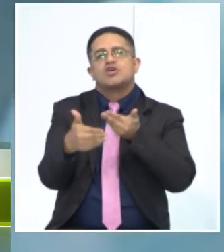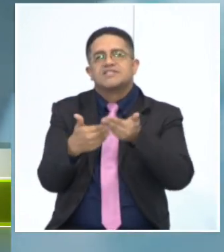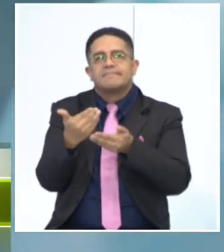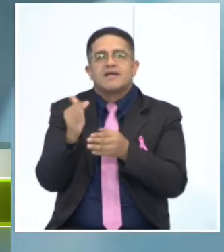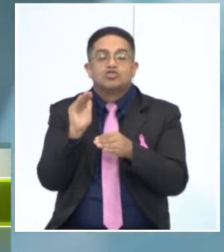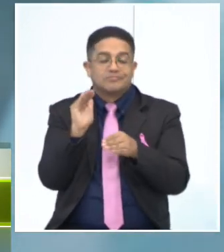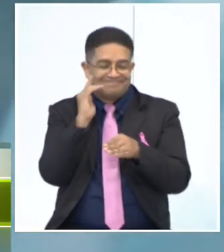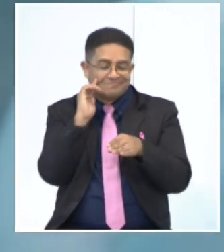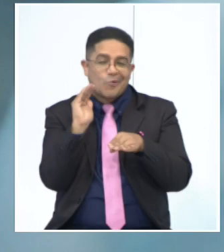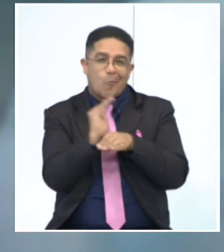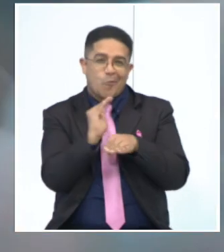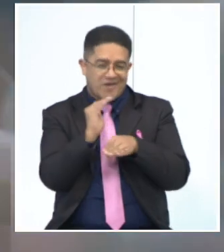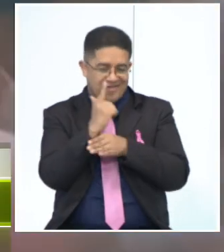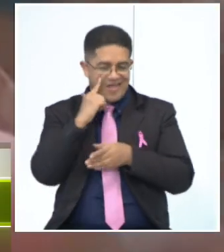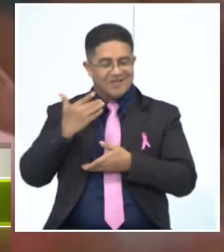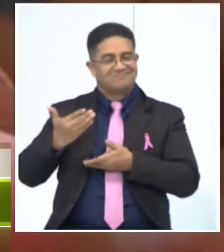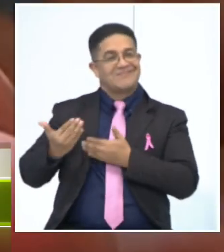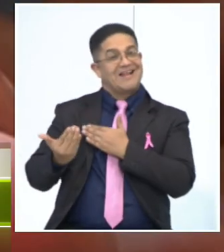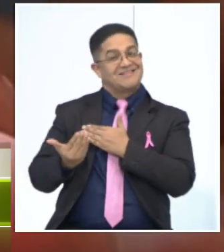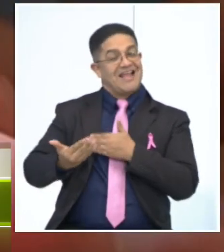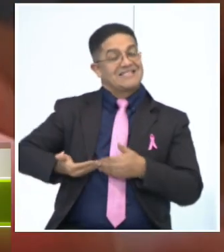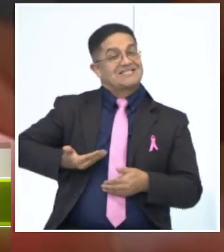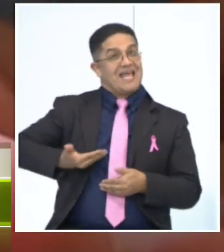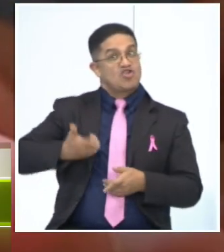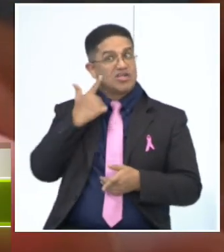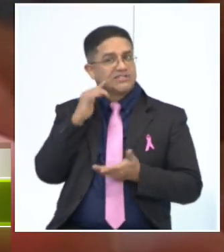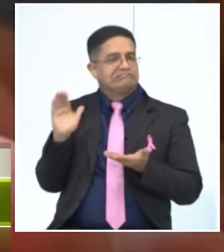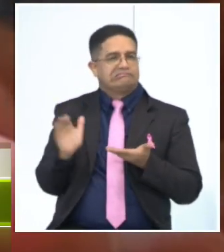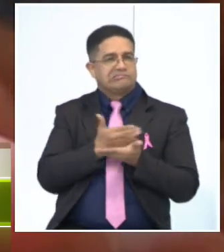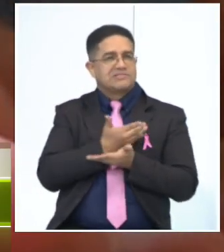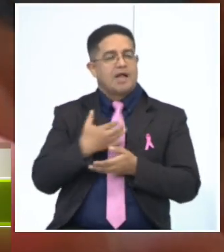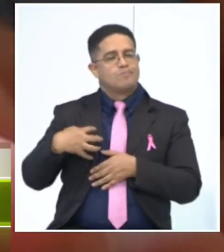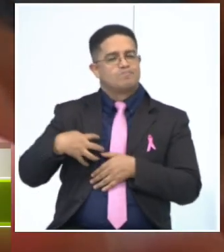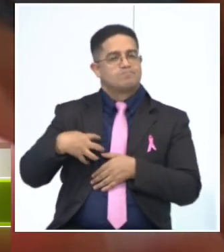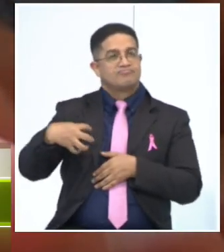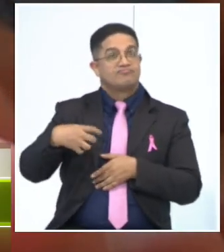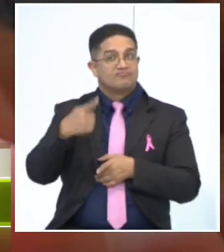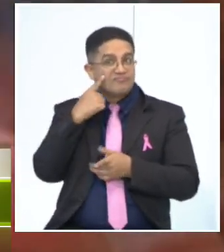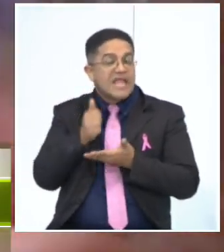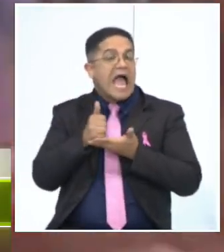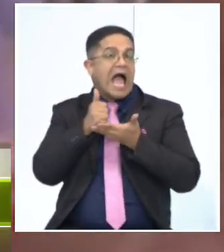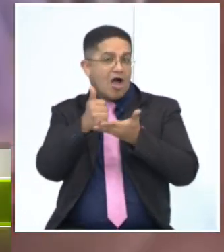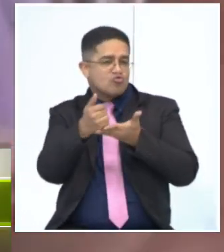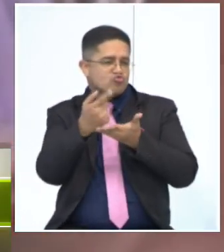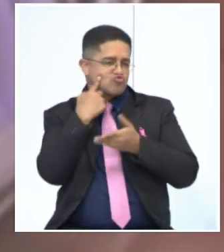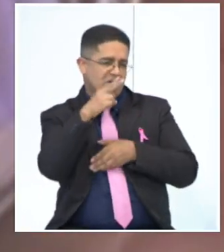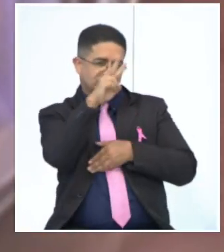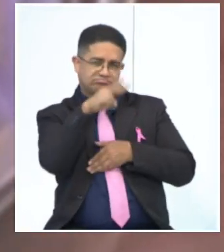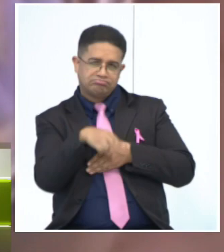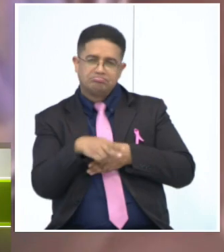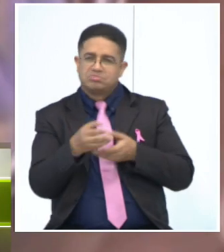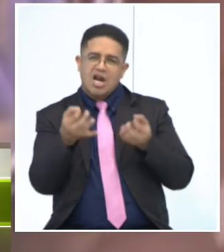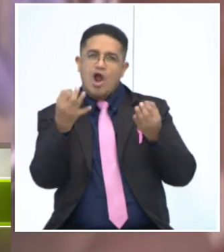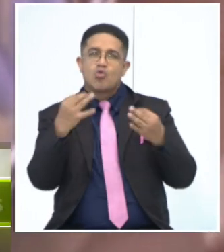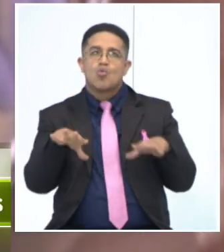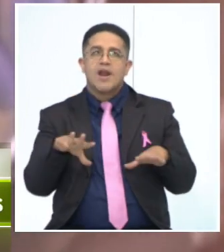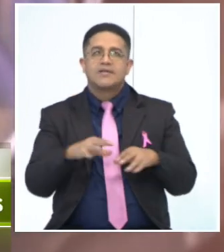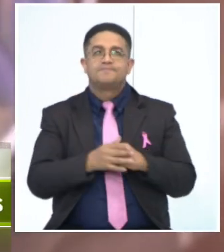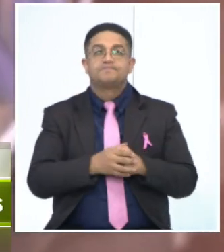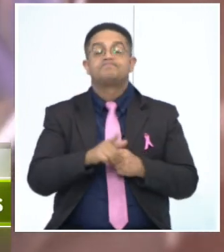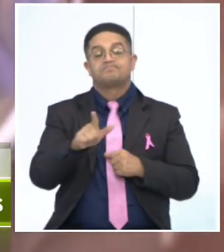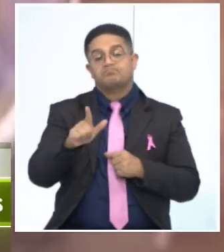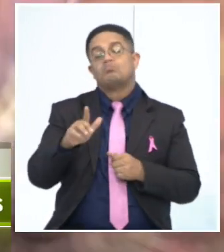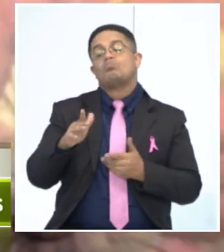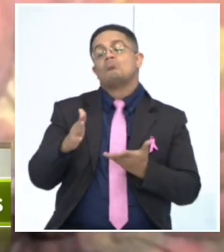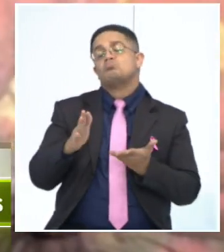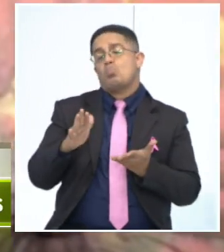la mayor parte del seno y elimina el tumor, ayudando a mantener la apariencia natural. Es posible la